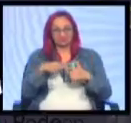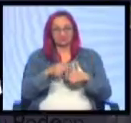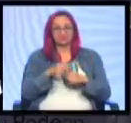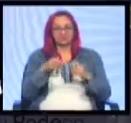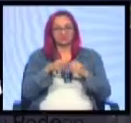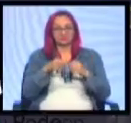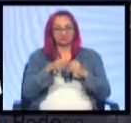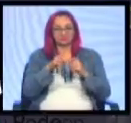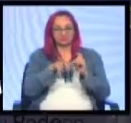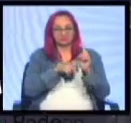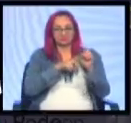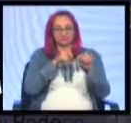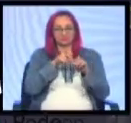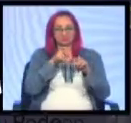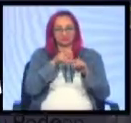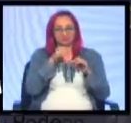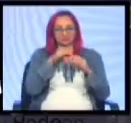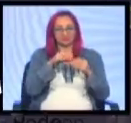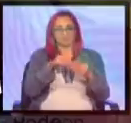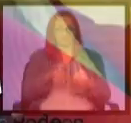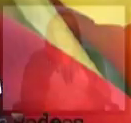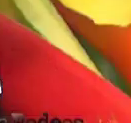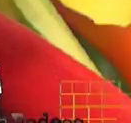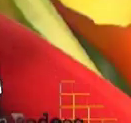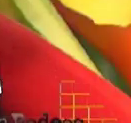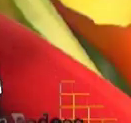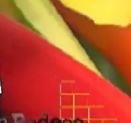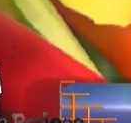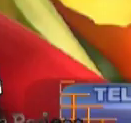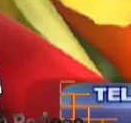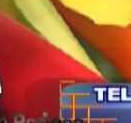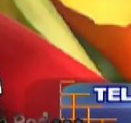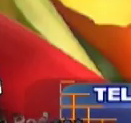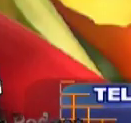venimos con sus preguntas y comentarios.